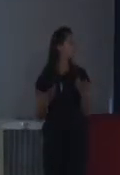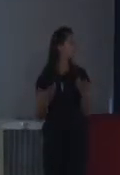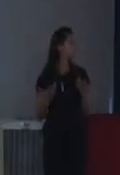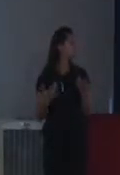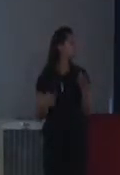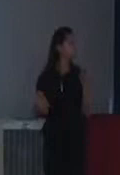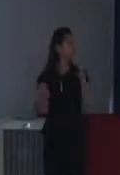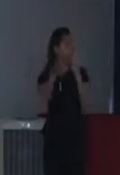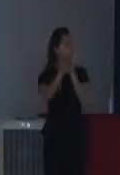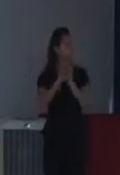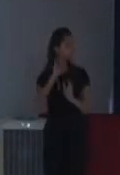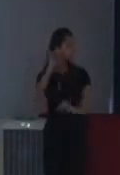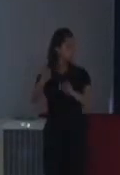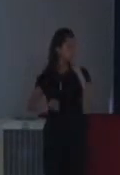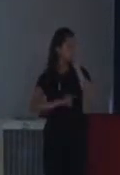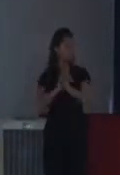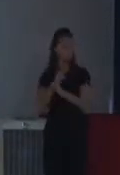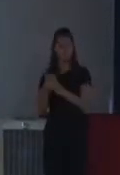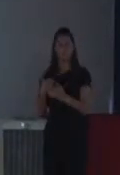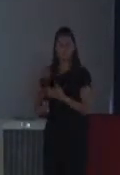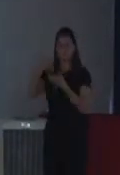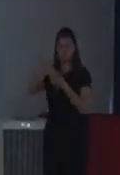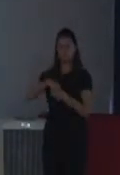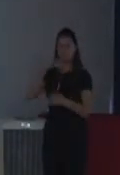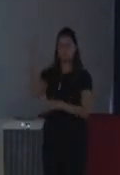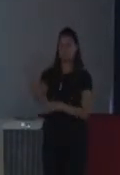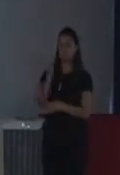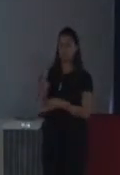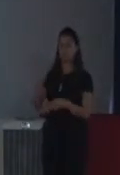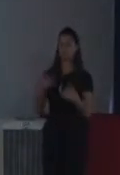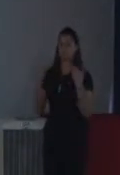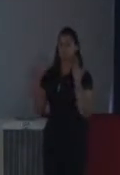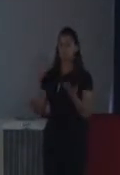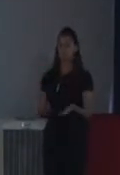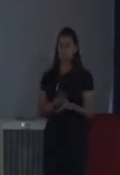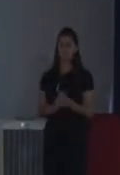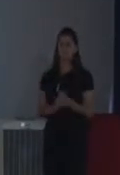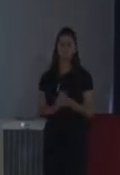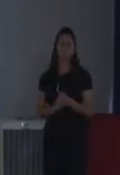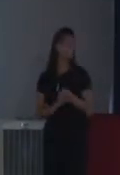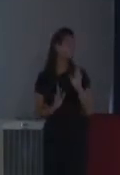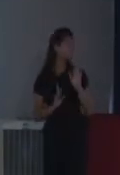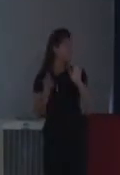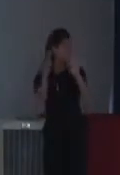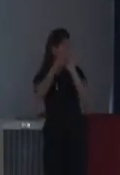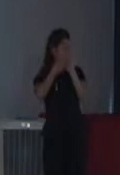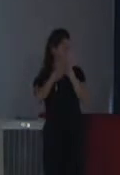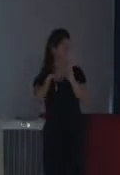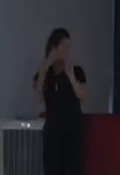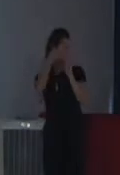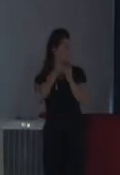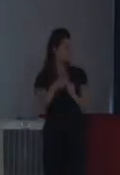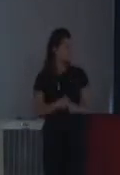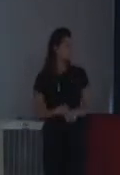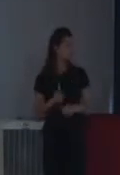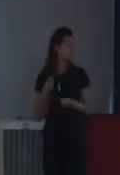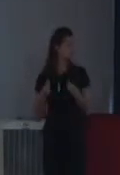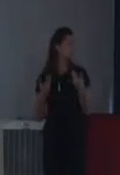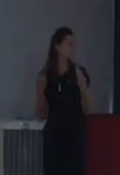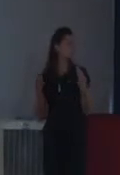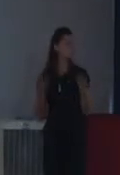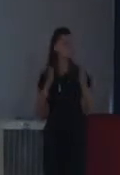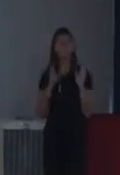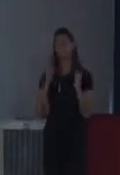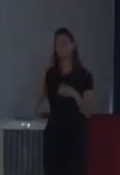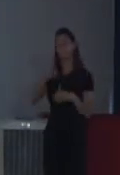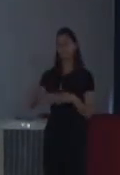legislación internacional dentro de mi ámbito colombiano? ¿Qué viene a jugar cada una de esas normas que establece la